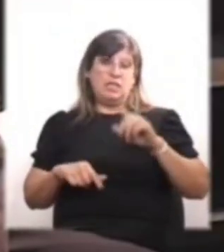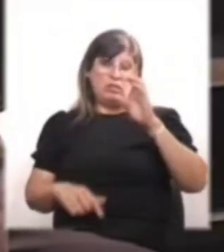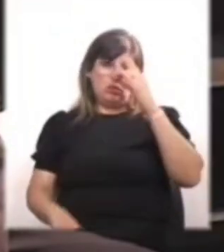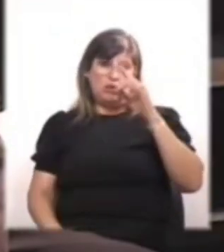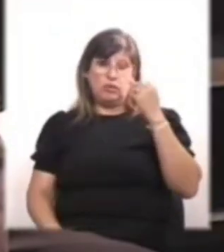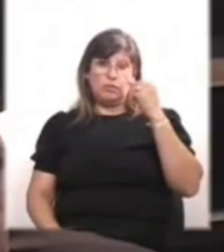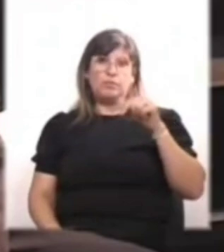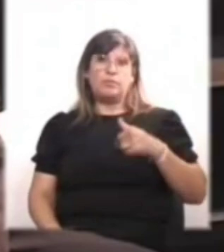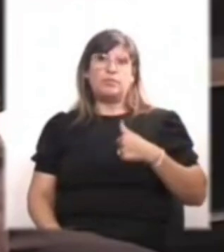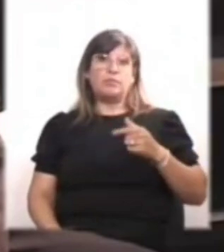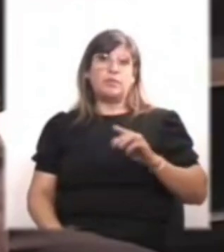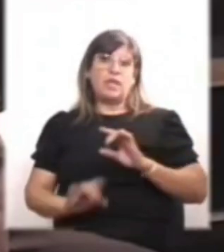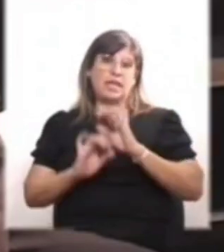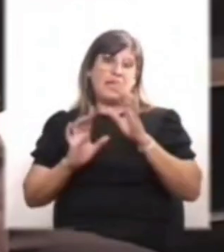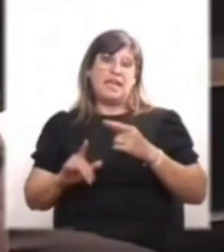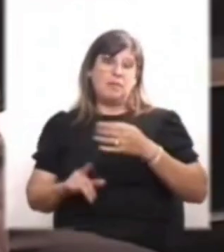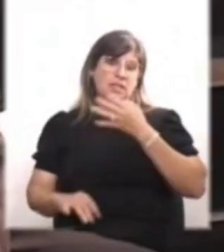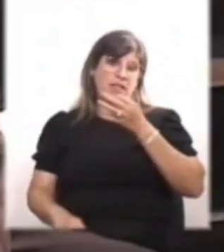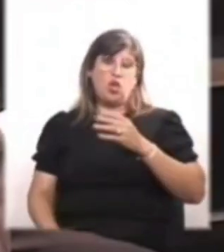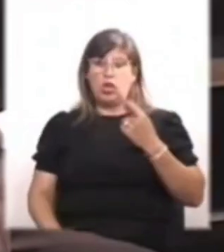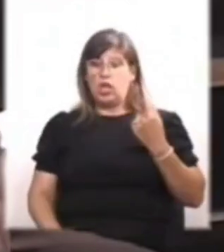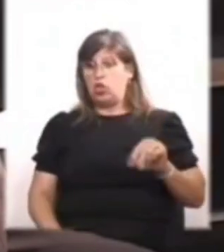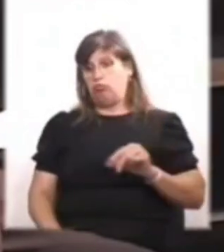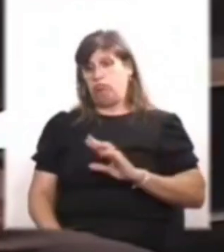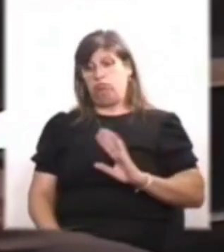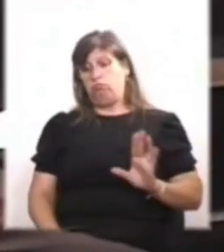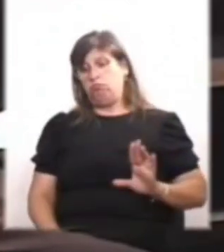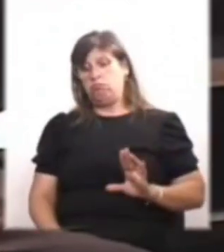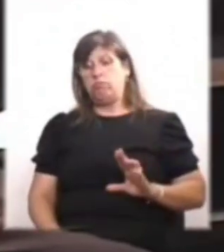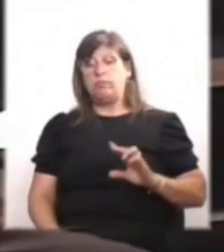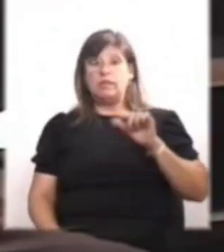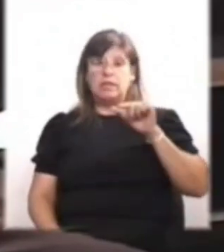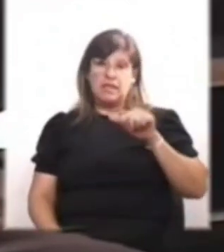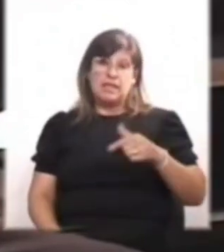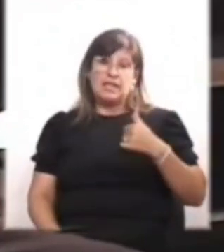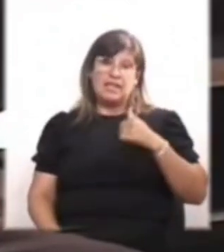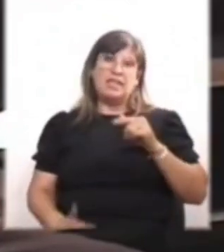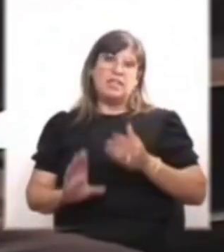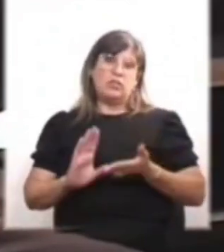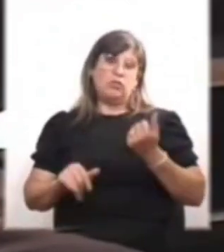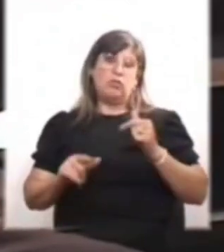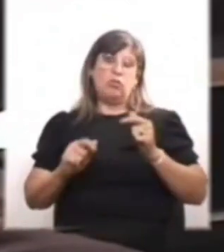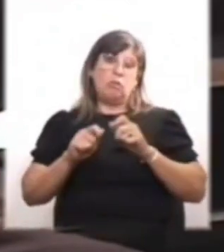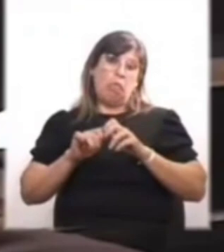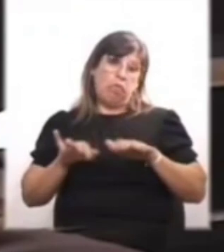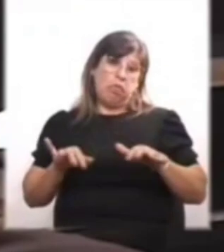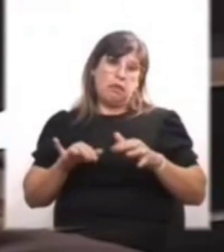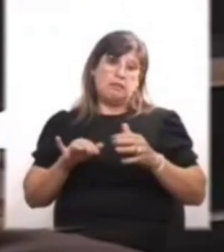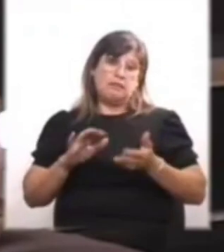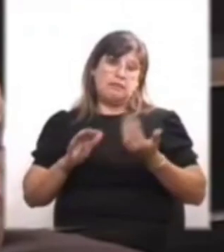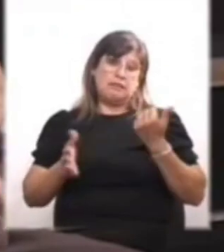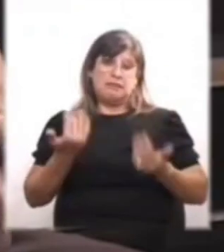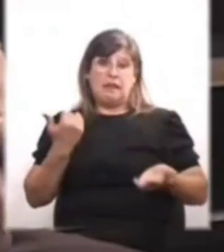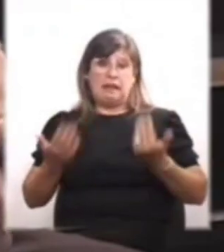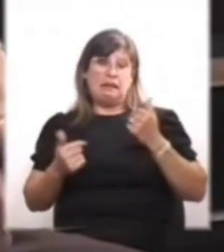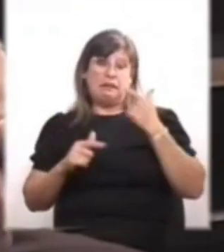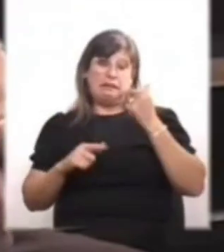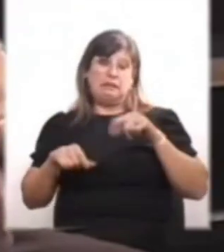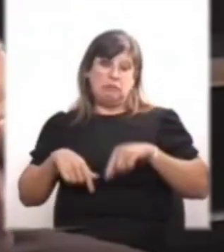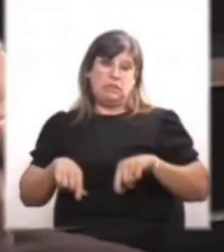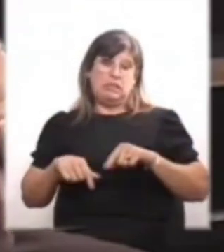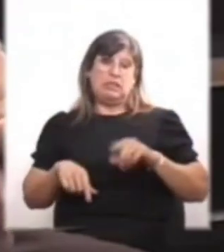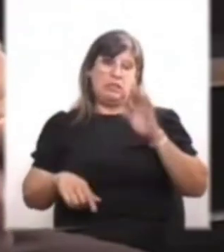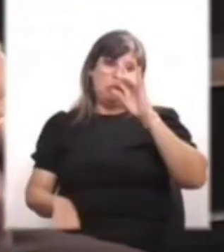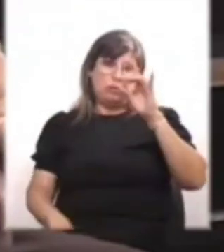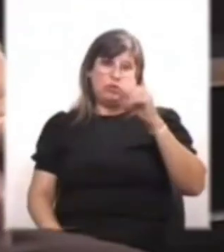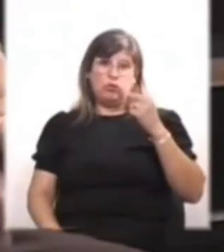que claramente se opone por lo que ya dijimos, es que eso desmembraría al Ministerio de Ganadería, Agricultura y Pesca. Y ahí él